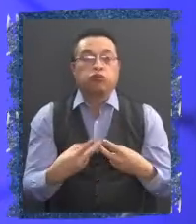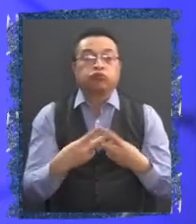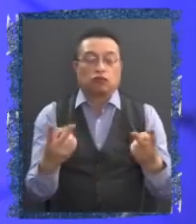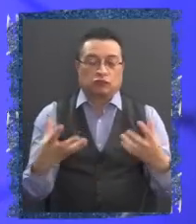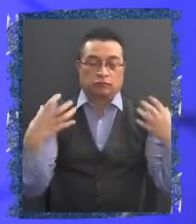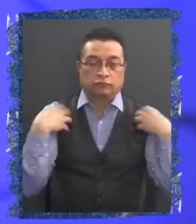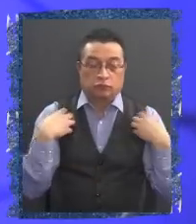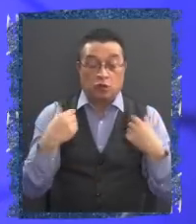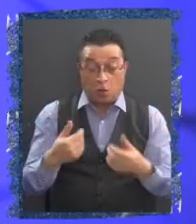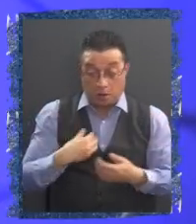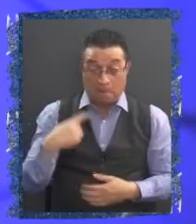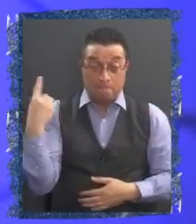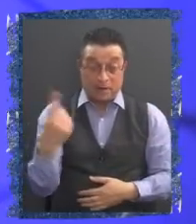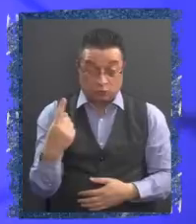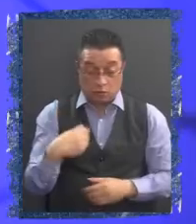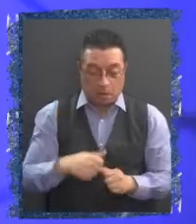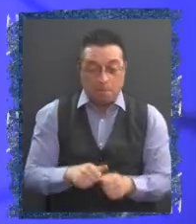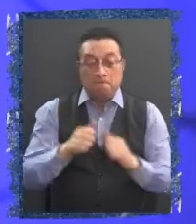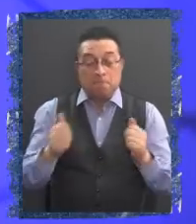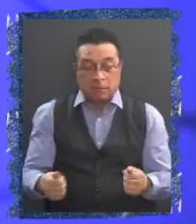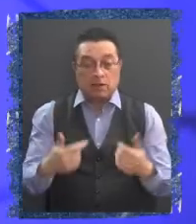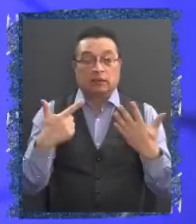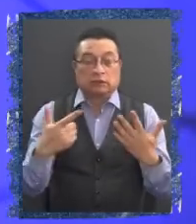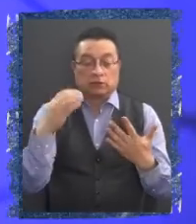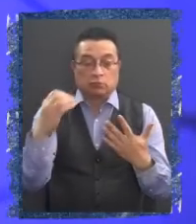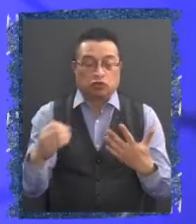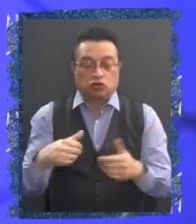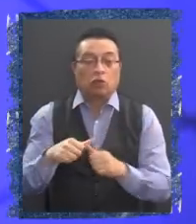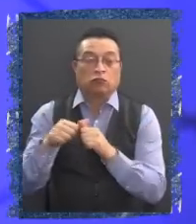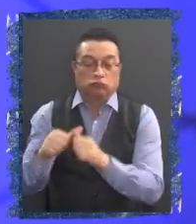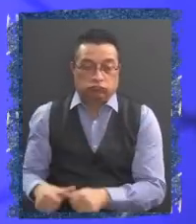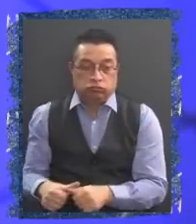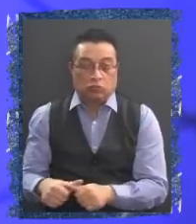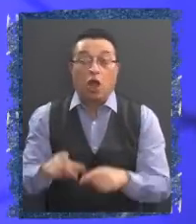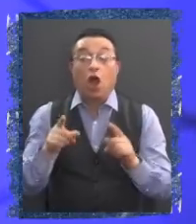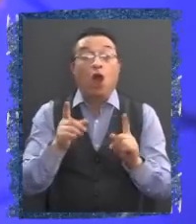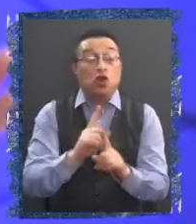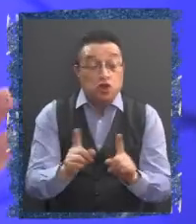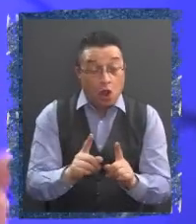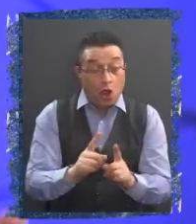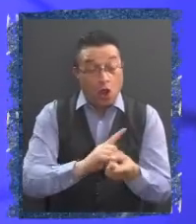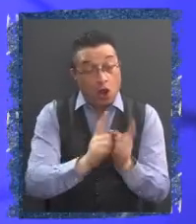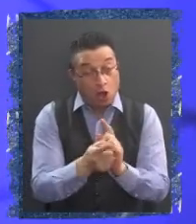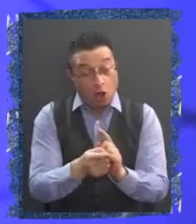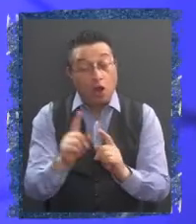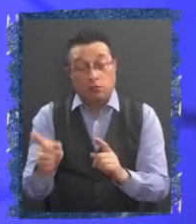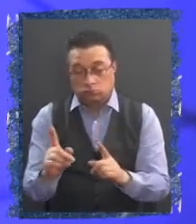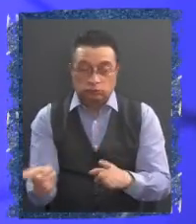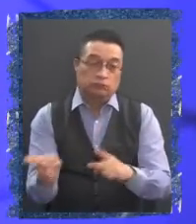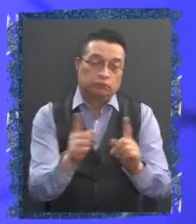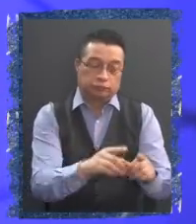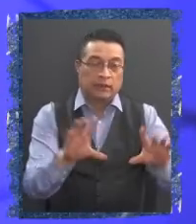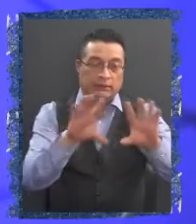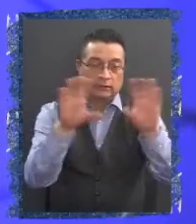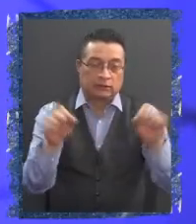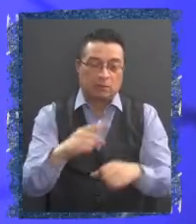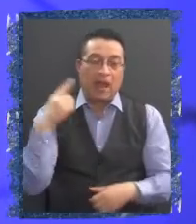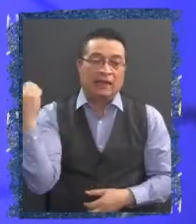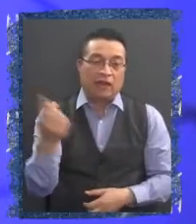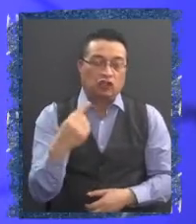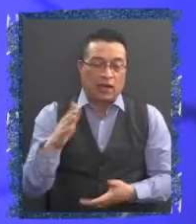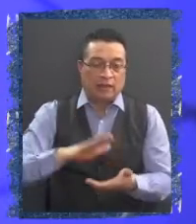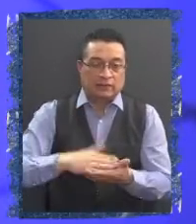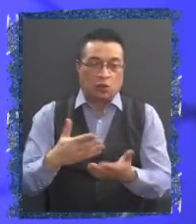su plan va a tener que pagar otro 7% si es que quiere mantenerlo. De lo contrario, se va a ir a este Sistema Nacional de Salud,